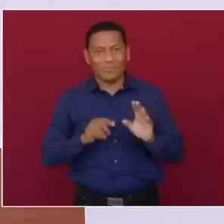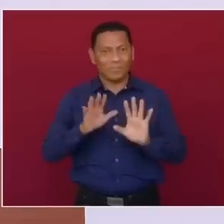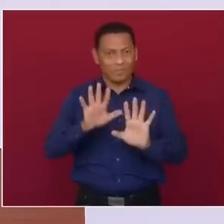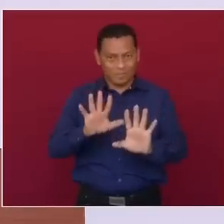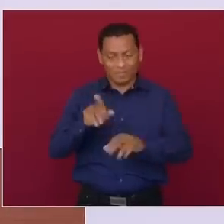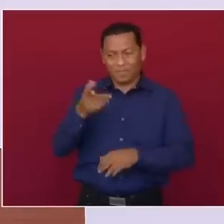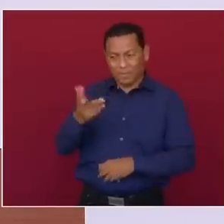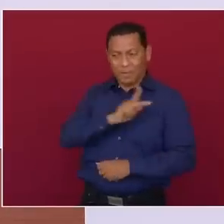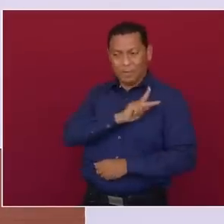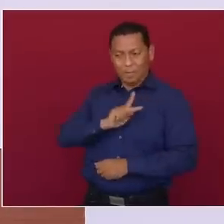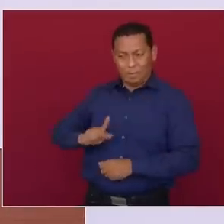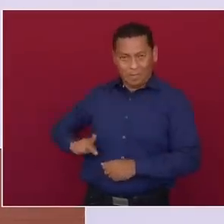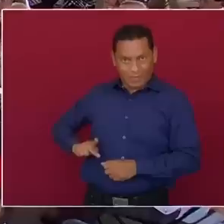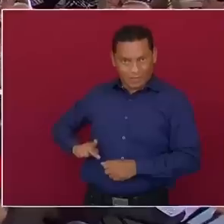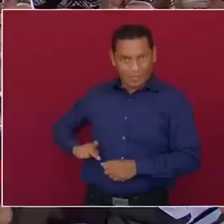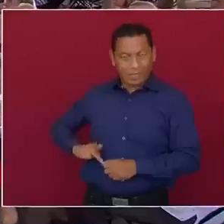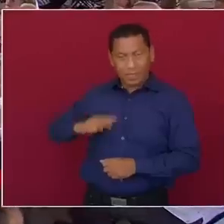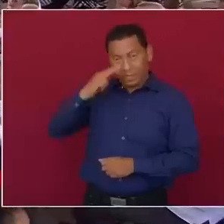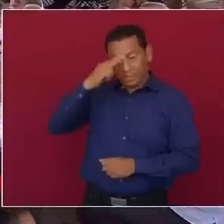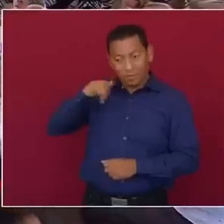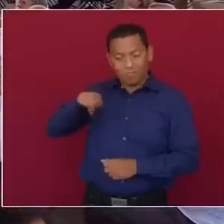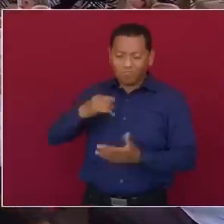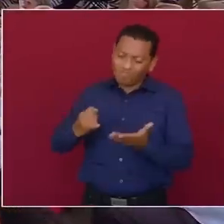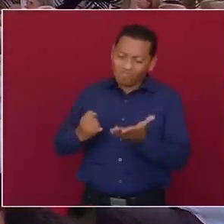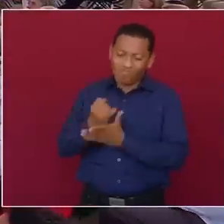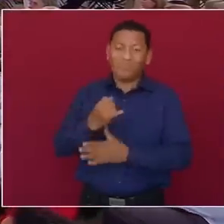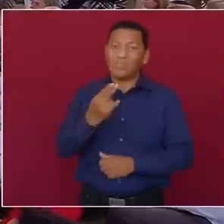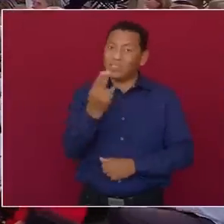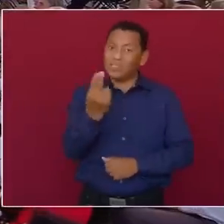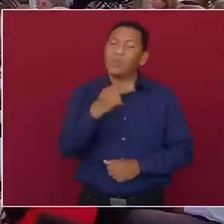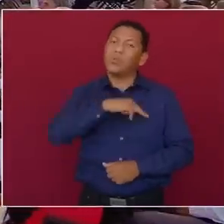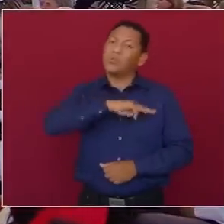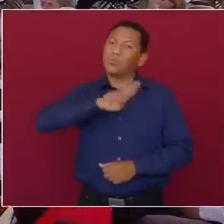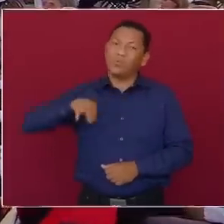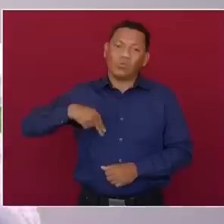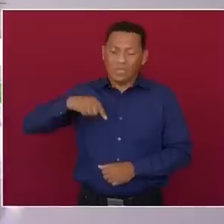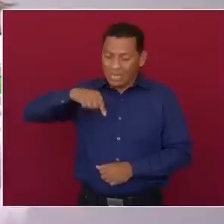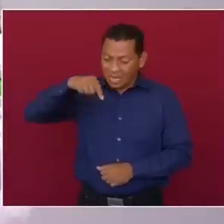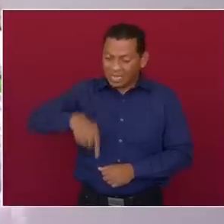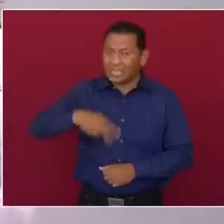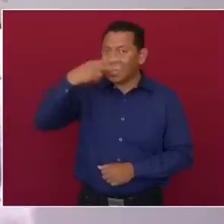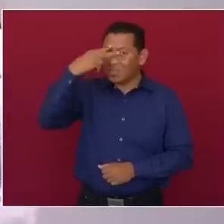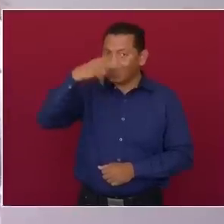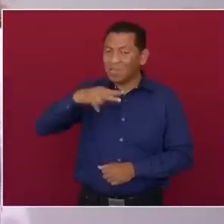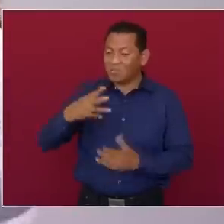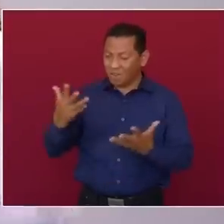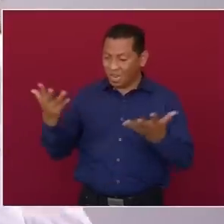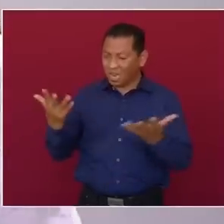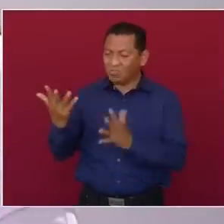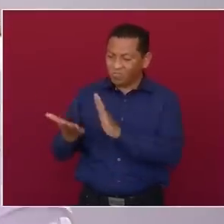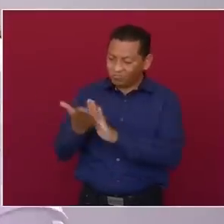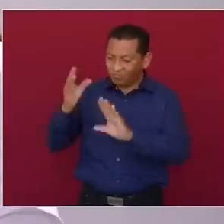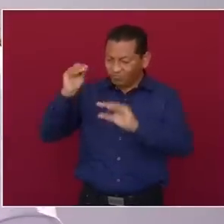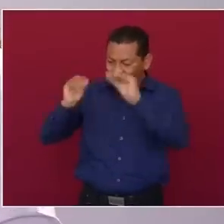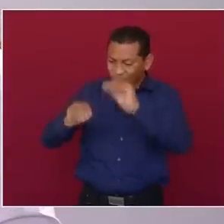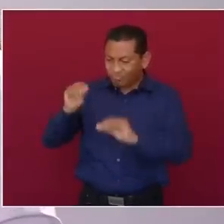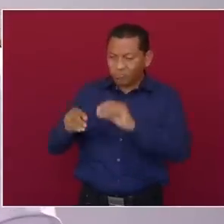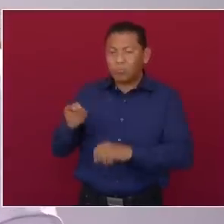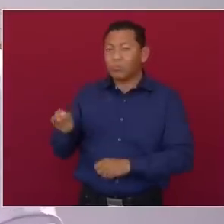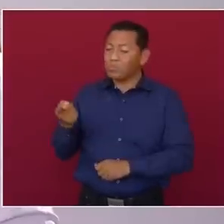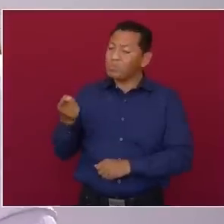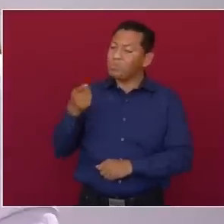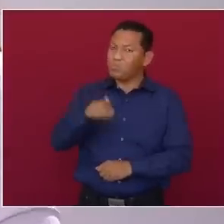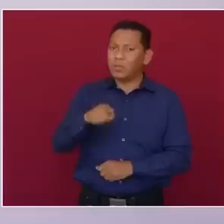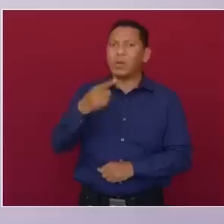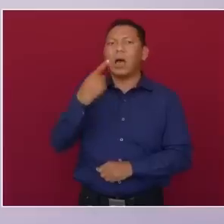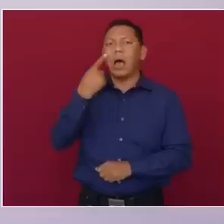tomó una decisión. Nosotros tenemos que construirla. Fue la orden emitida. Dio la instrucción que